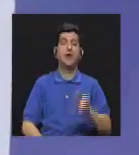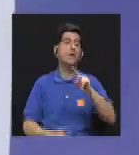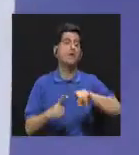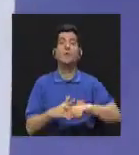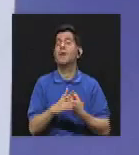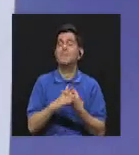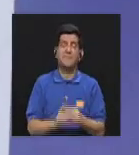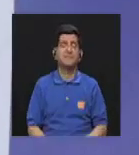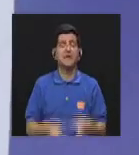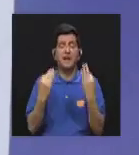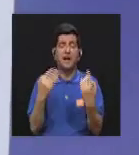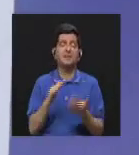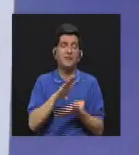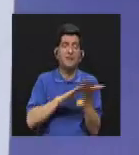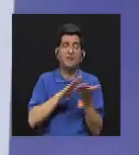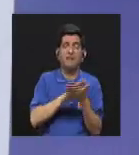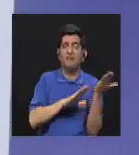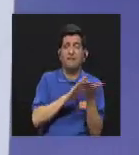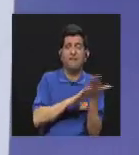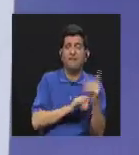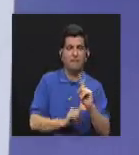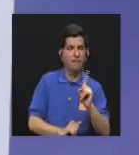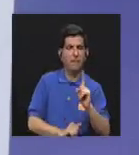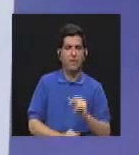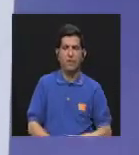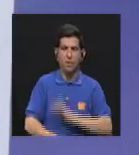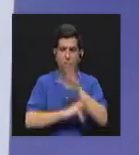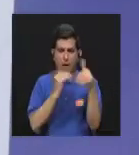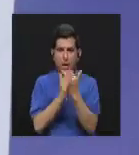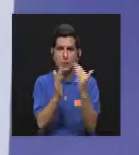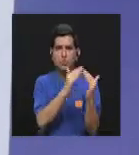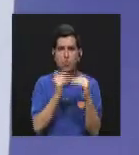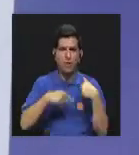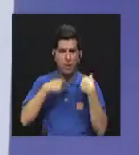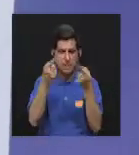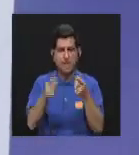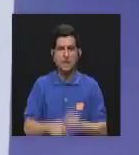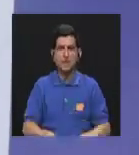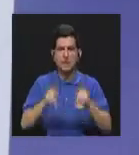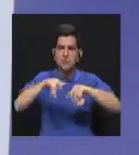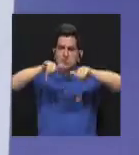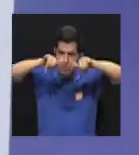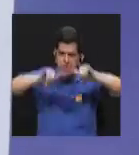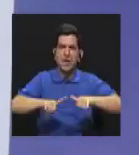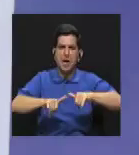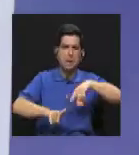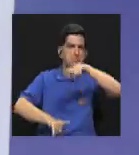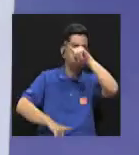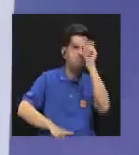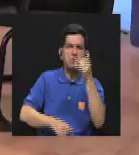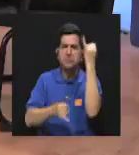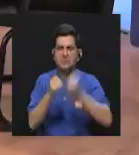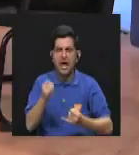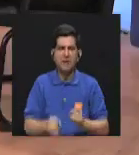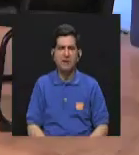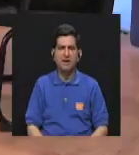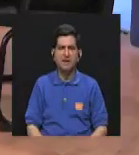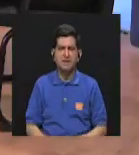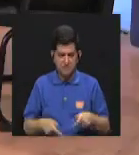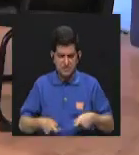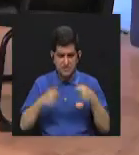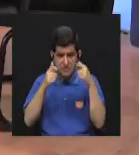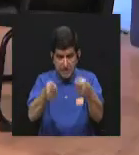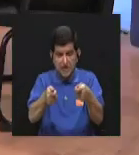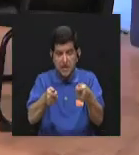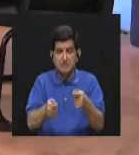Que no empiecen a zafarse. Ahí sí, claro. En todas las comunidades a las que fuimos, ahí estaban, preguntaban al final. Se hacía entrega,